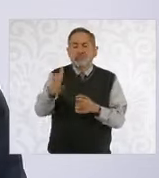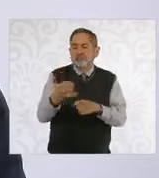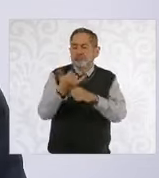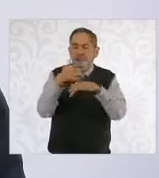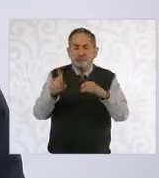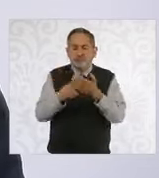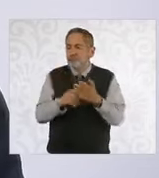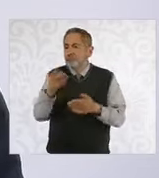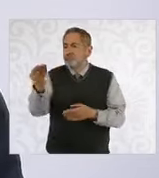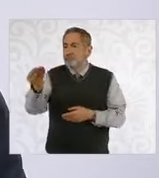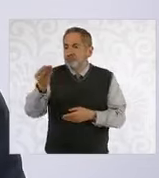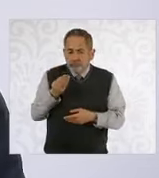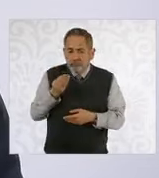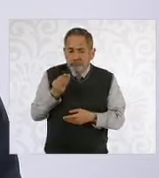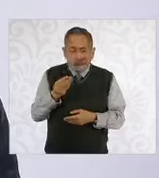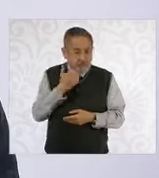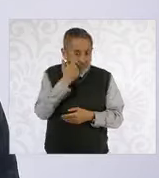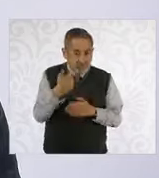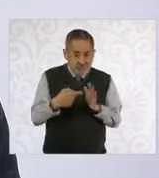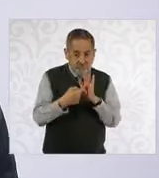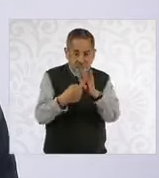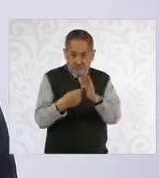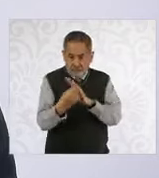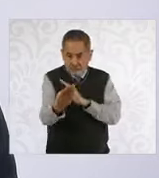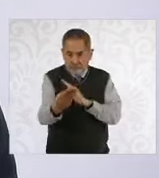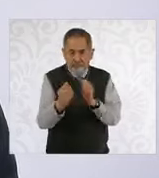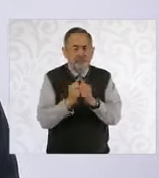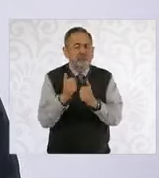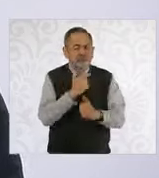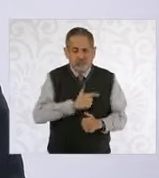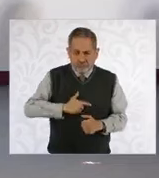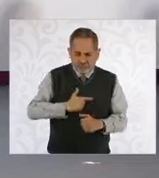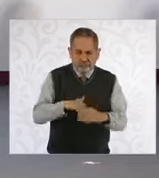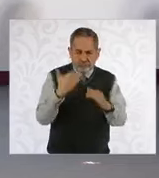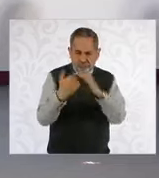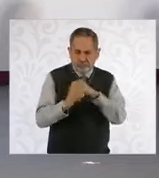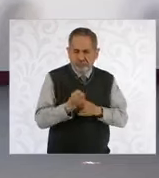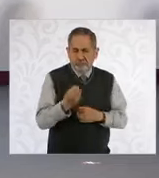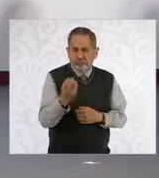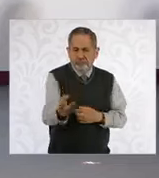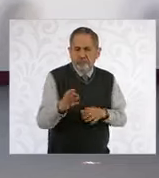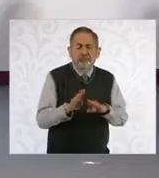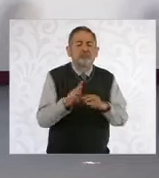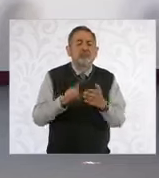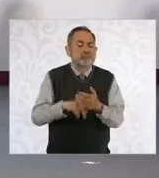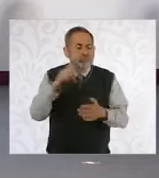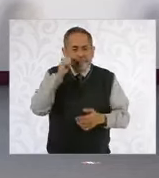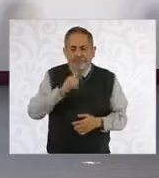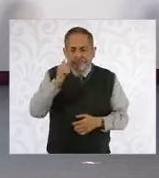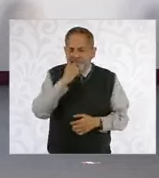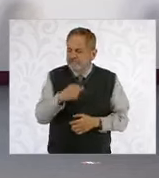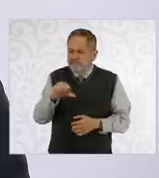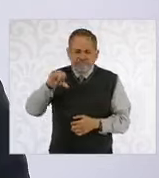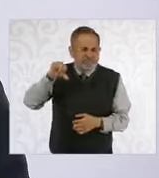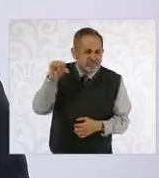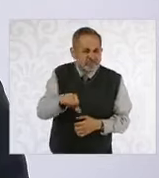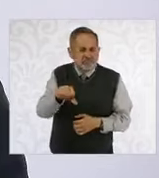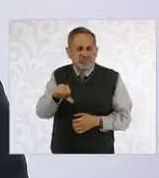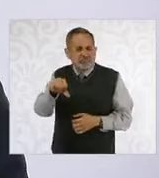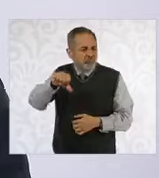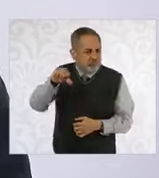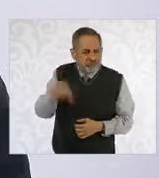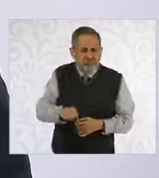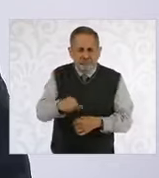información que quieran que les hagamos llegar, la haremos con mucho gusto, de cómo se han iniciado de inmediato todas las carpetas